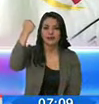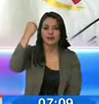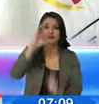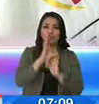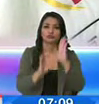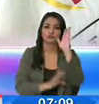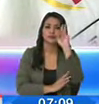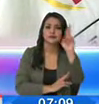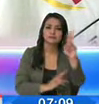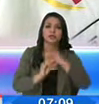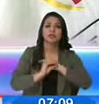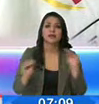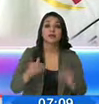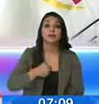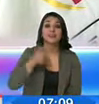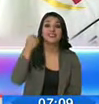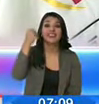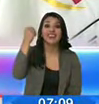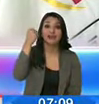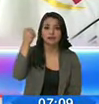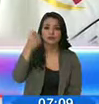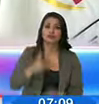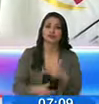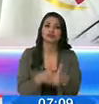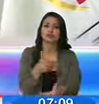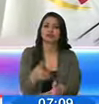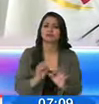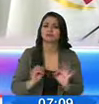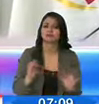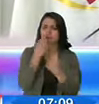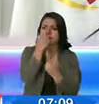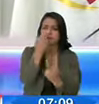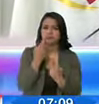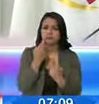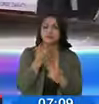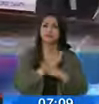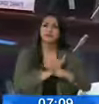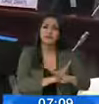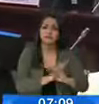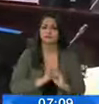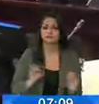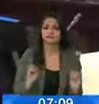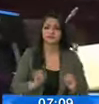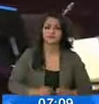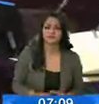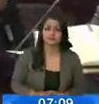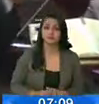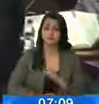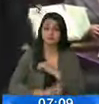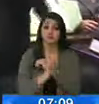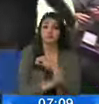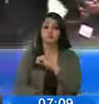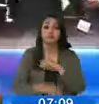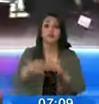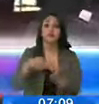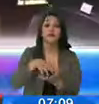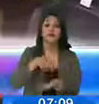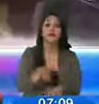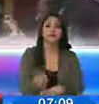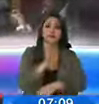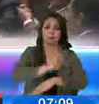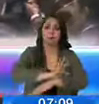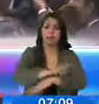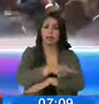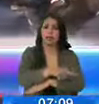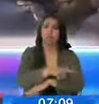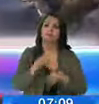violentados mis derechos al legítimo proceso y al derecho a la defensa. Pese a la censura, la Asamblea Nacional tiene la